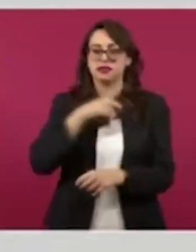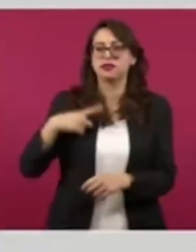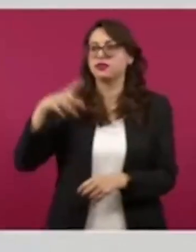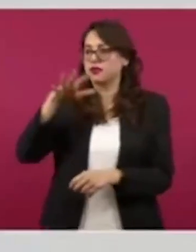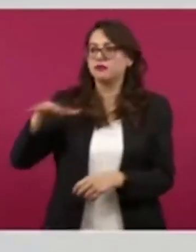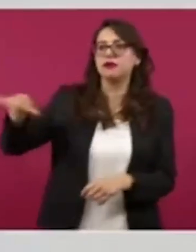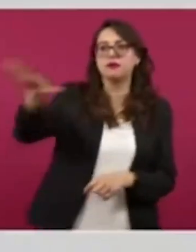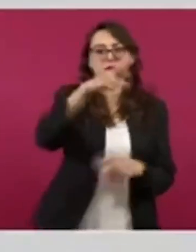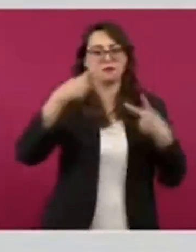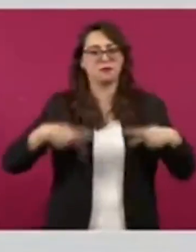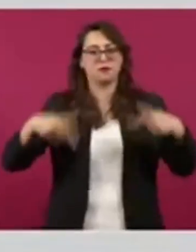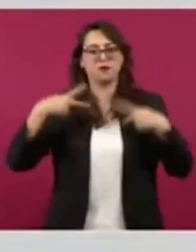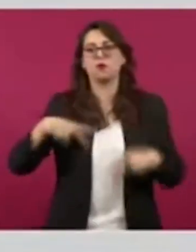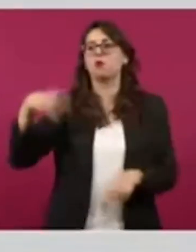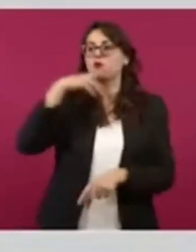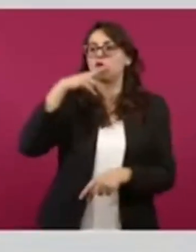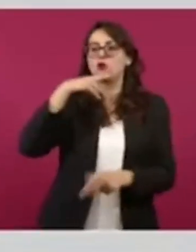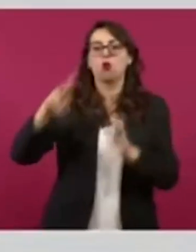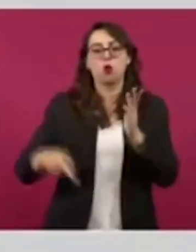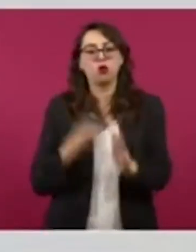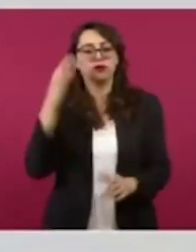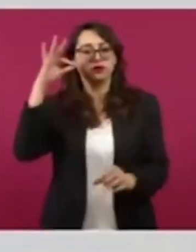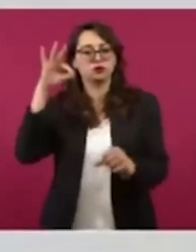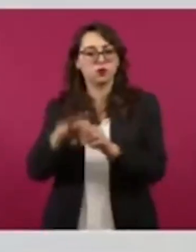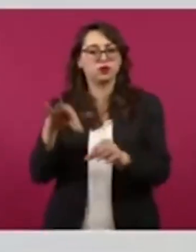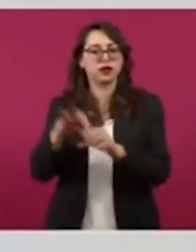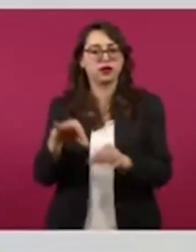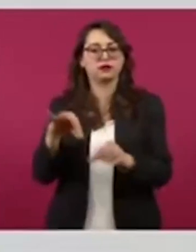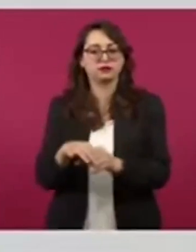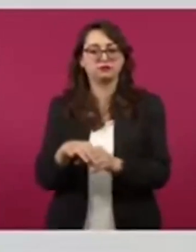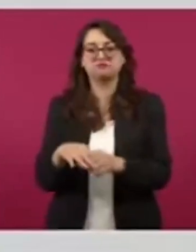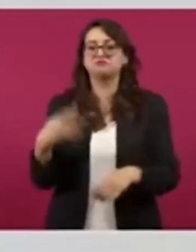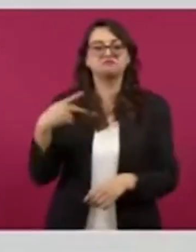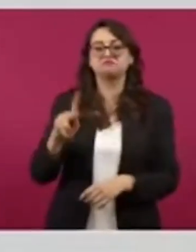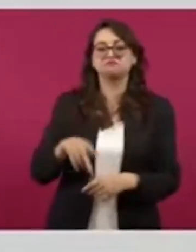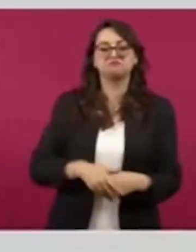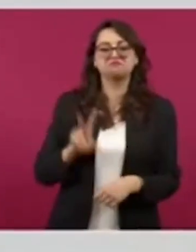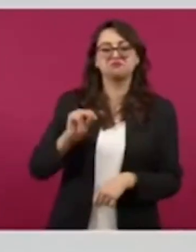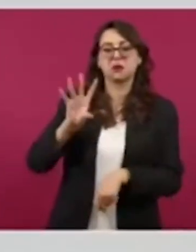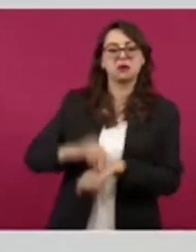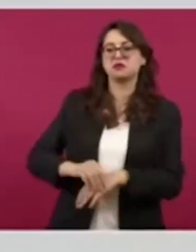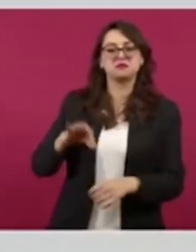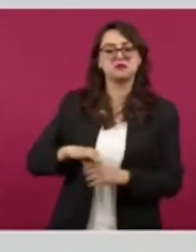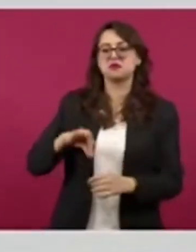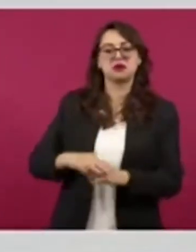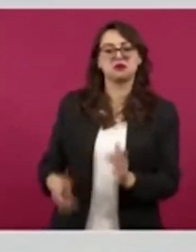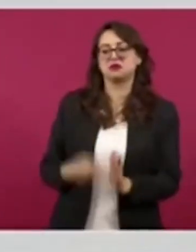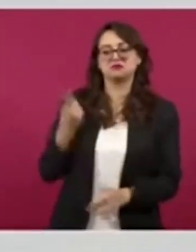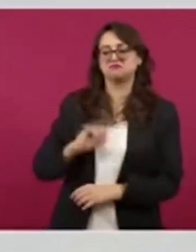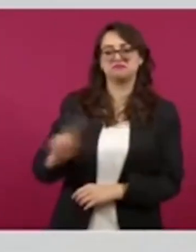Sería un orgullo ser declarado persona no grata en Perú. AMLO, el presidente de México Andrés Manuel López Obrador, indicó que sería